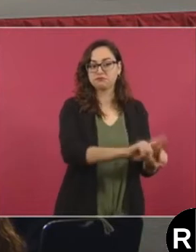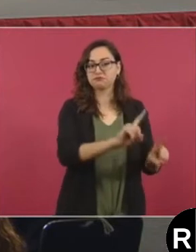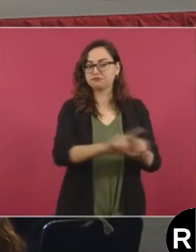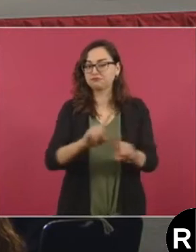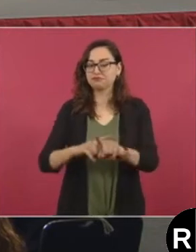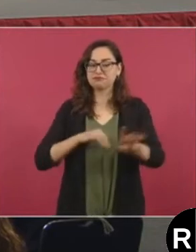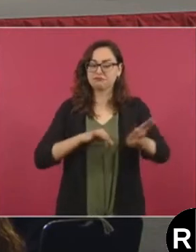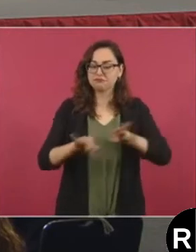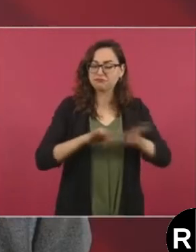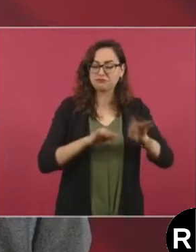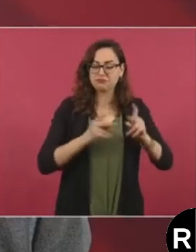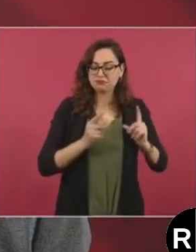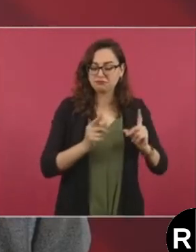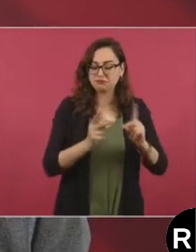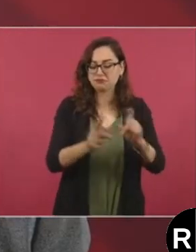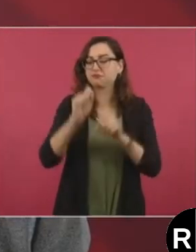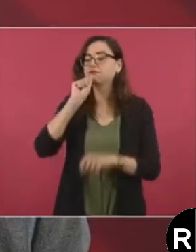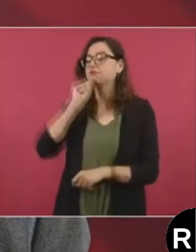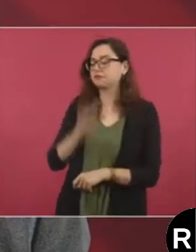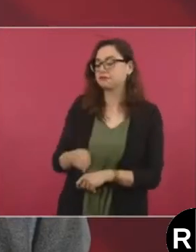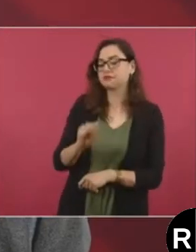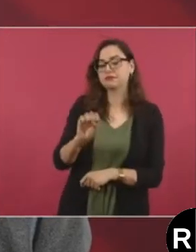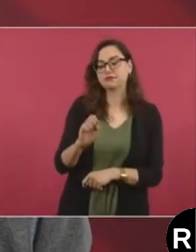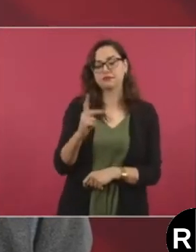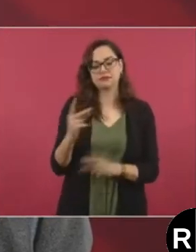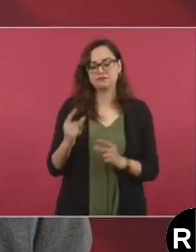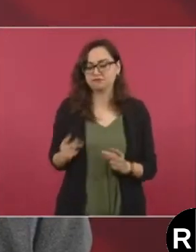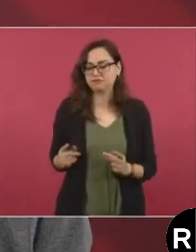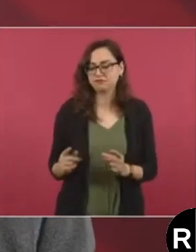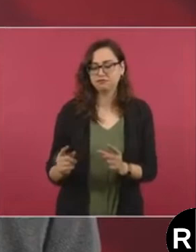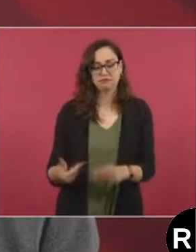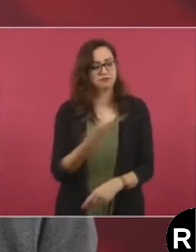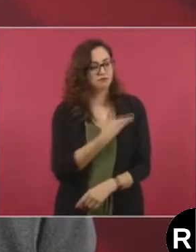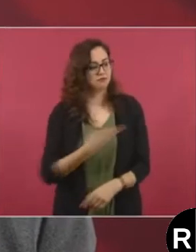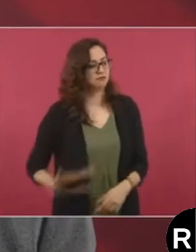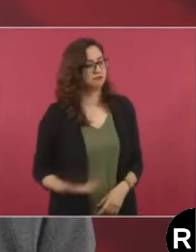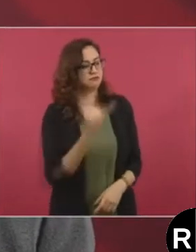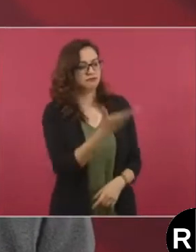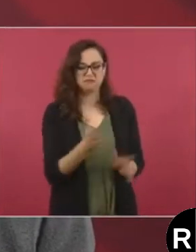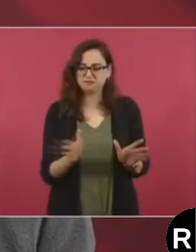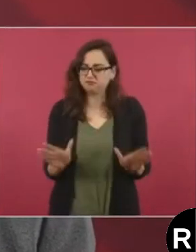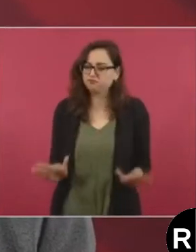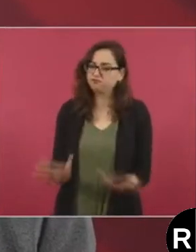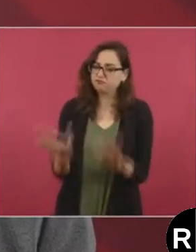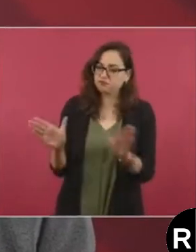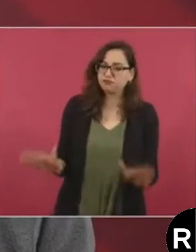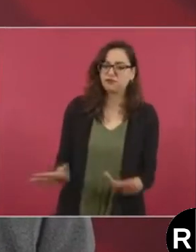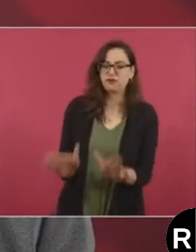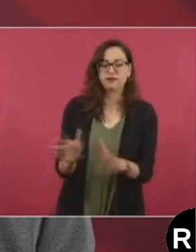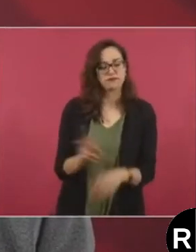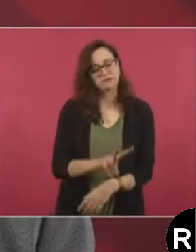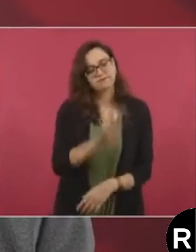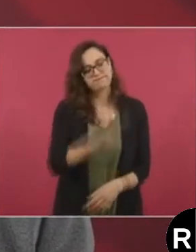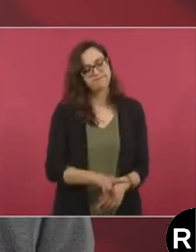al impulso y al ejemplo que nos ha dado el presidente. Por ello, quiero agradecer en primer lugar al licenciado Andrés Manuel López